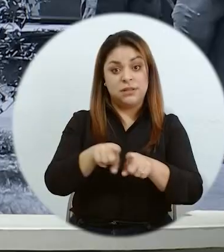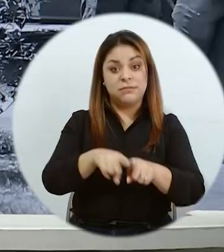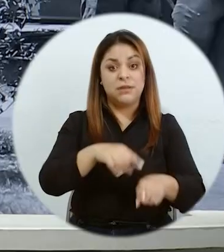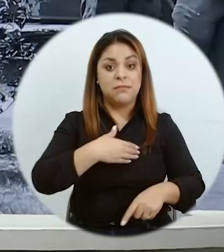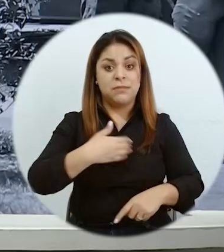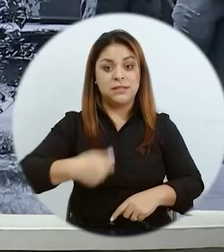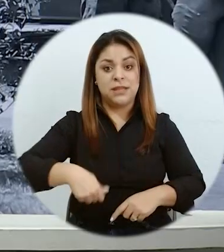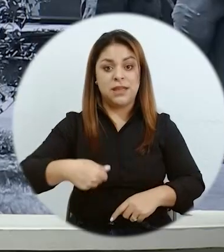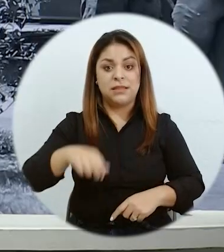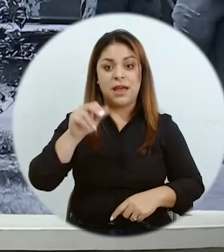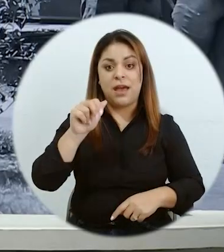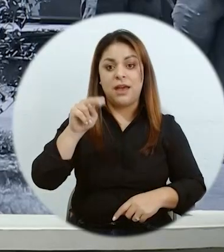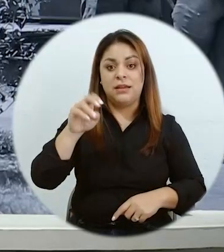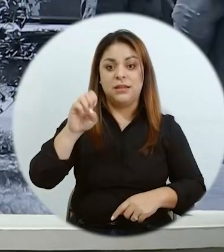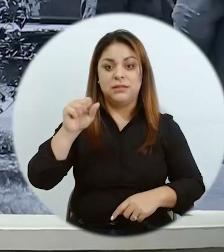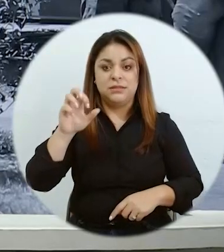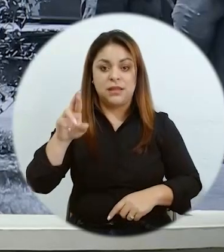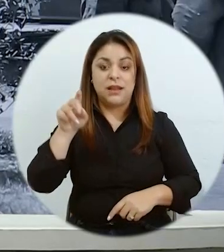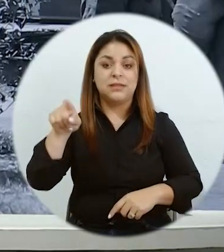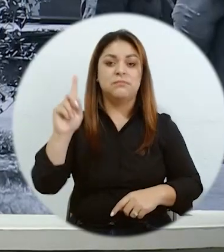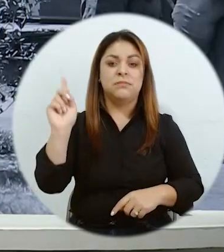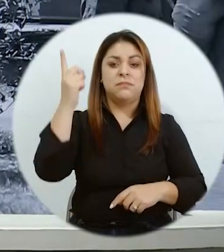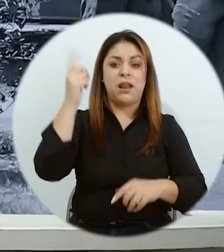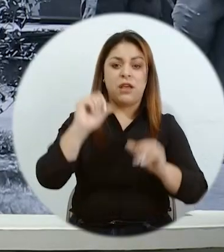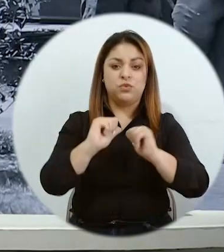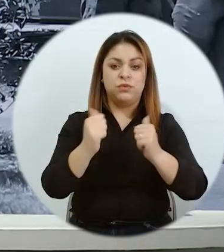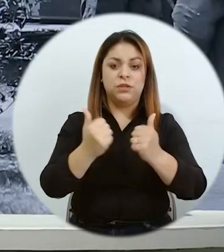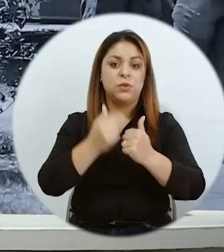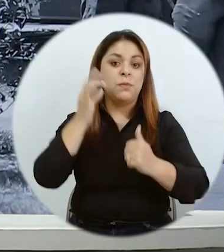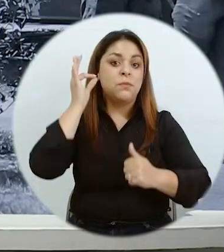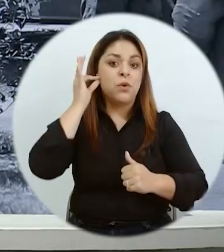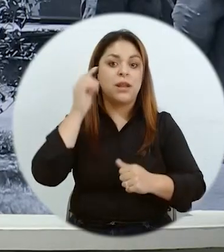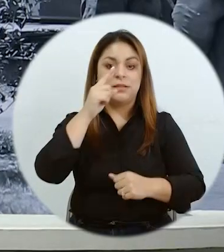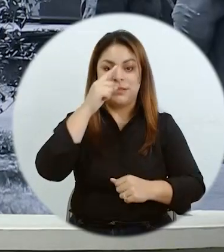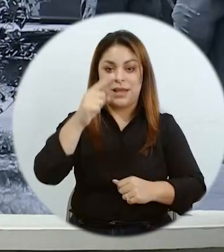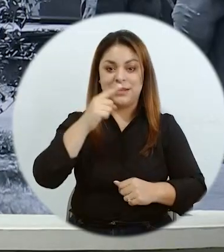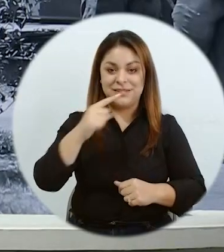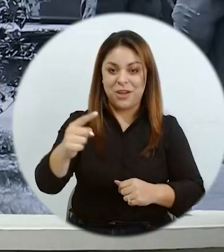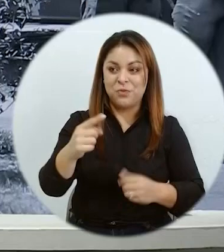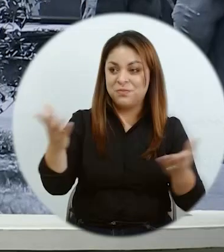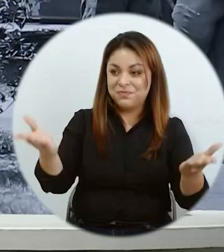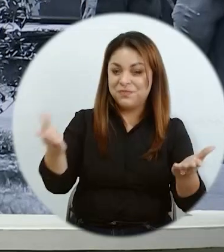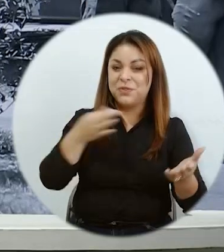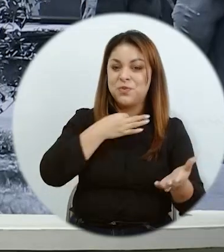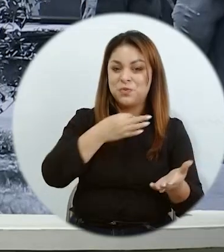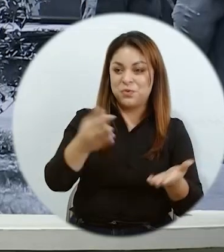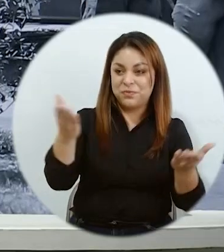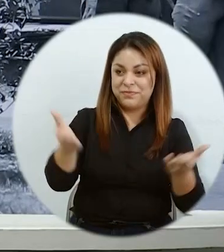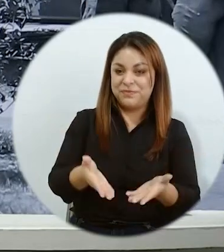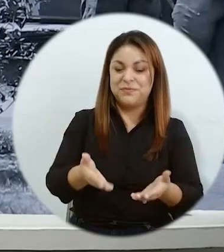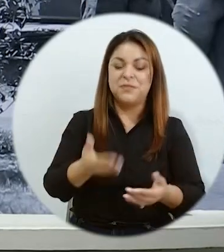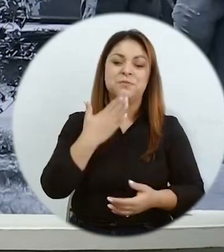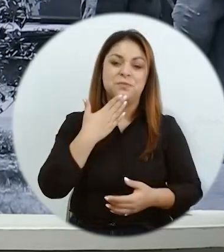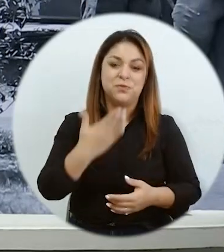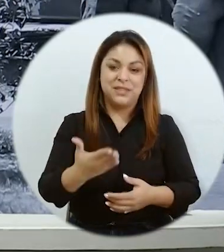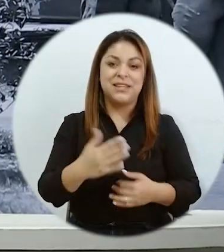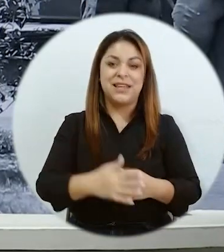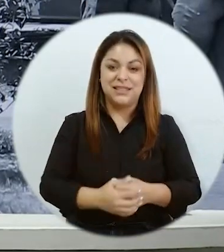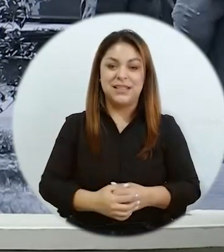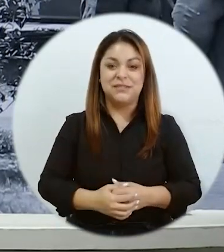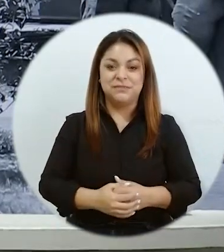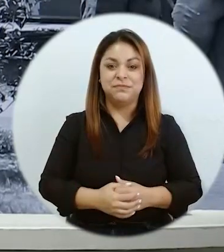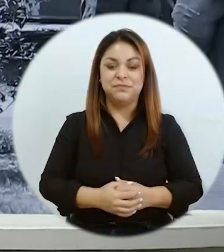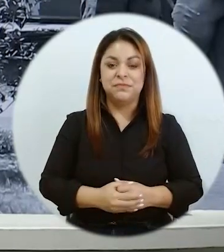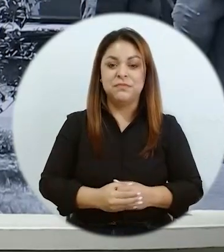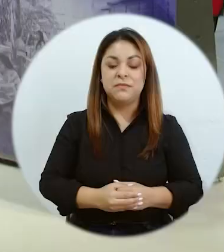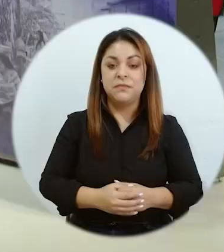de AMESAR, que es la primera asociación de mujeres de Zarcero. Qué gusto tenerla aquí en Una Mirada, bienvenida. Muchas gracias por el